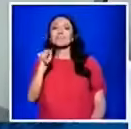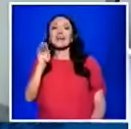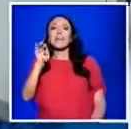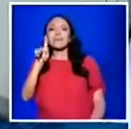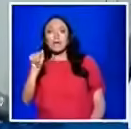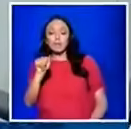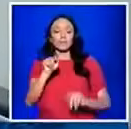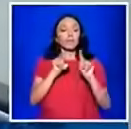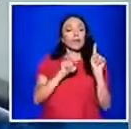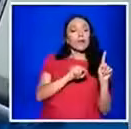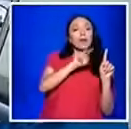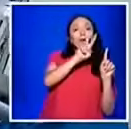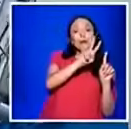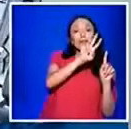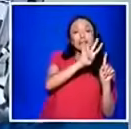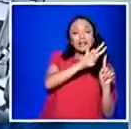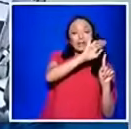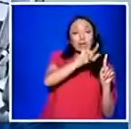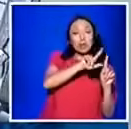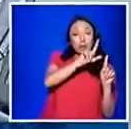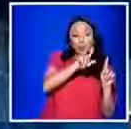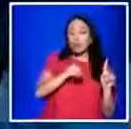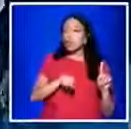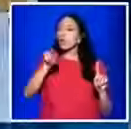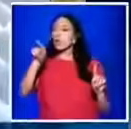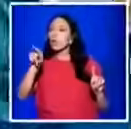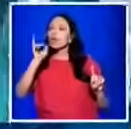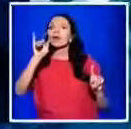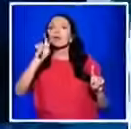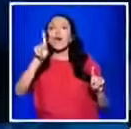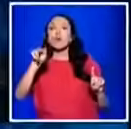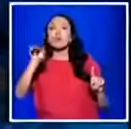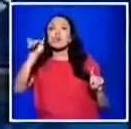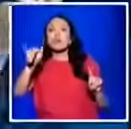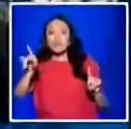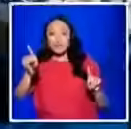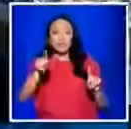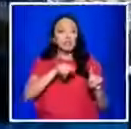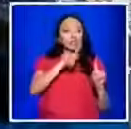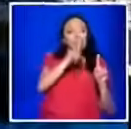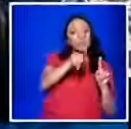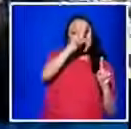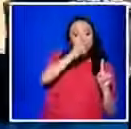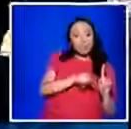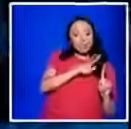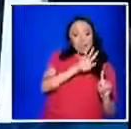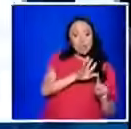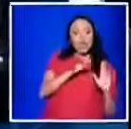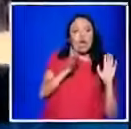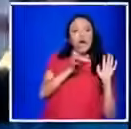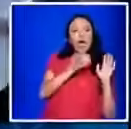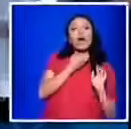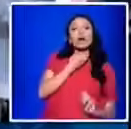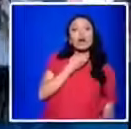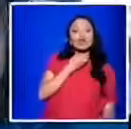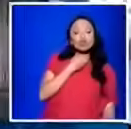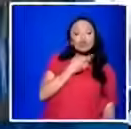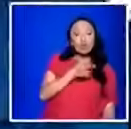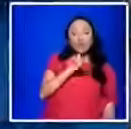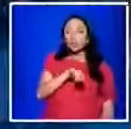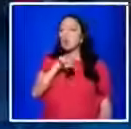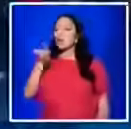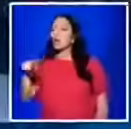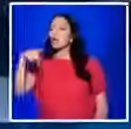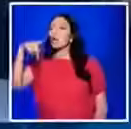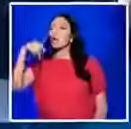el 27 de julio en el Parque Central de Yaruquí y el 5 de agosto cerramos esta primera etapa en Pacto en